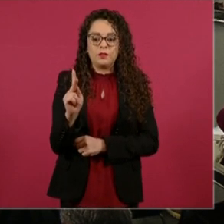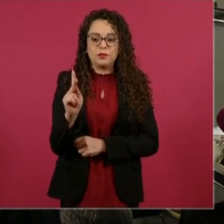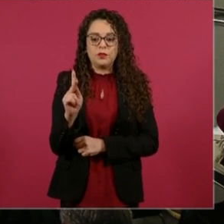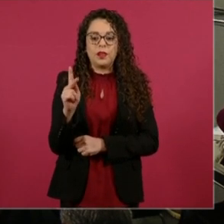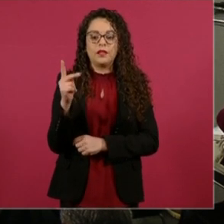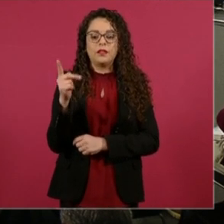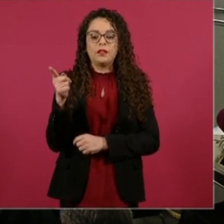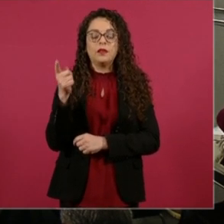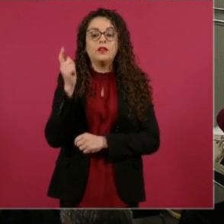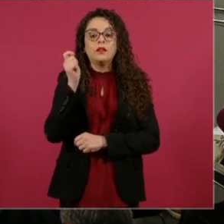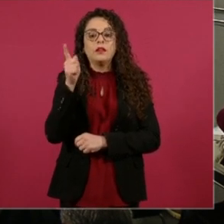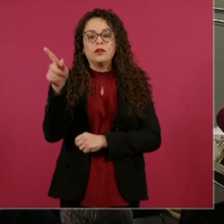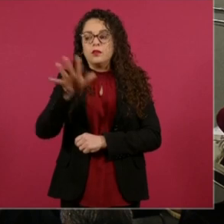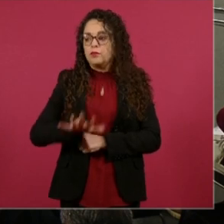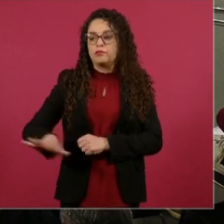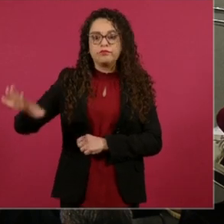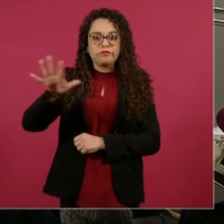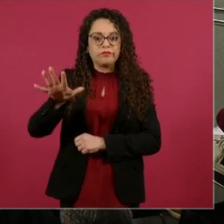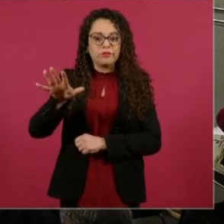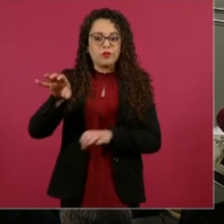tradicional,